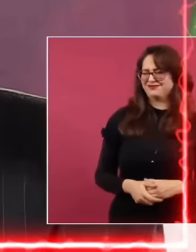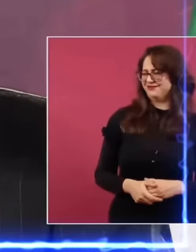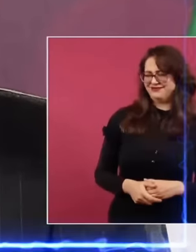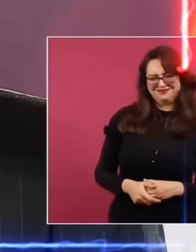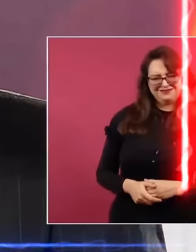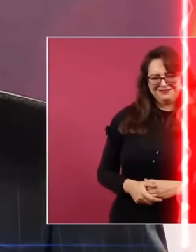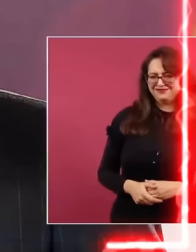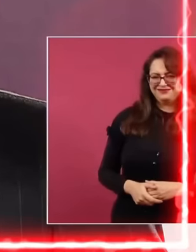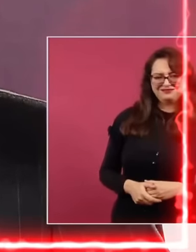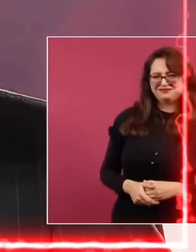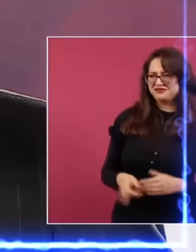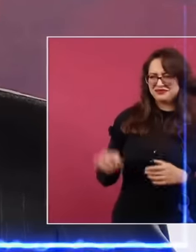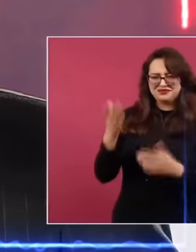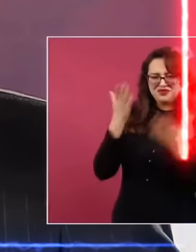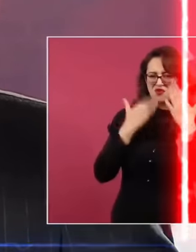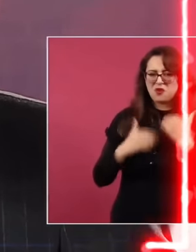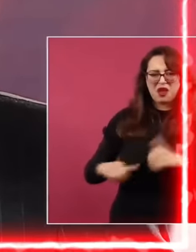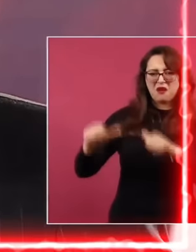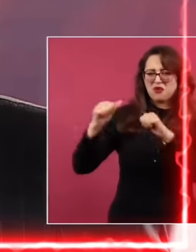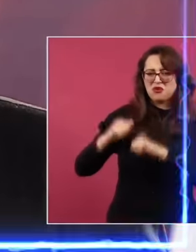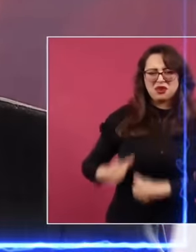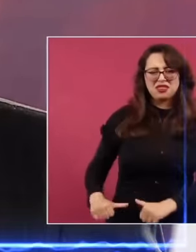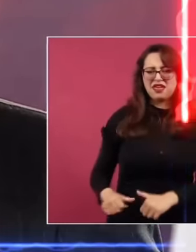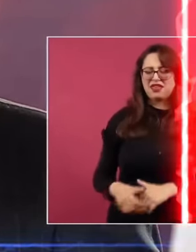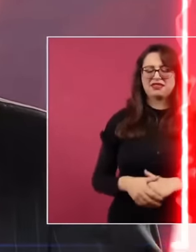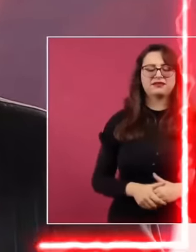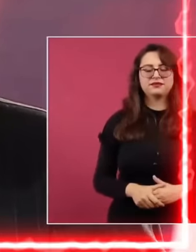ni autoridad moral ni autoridad política